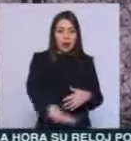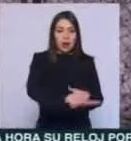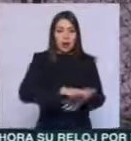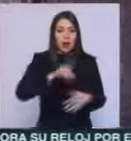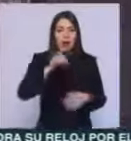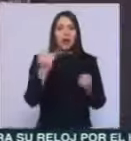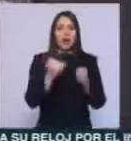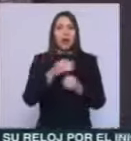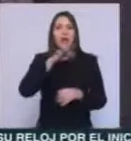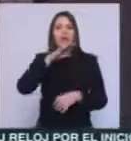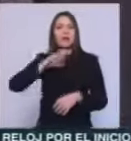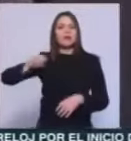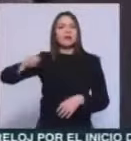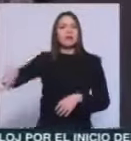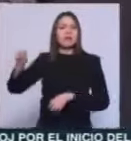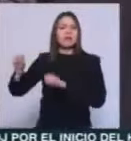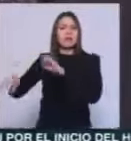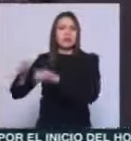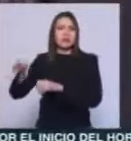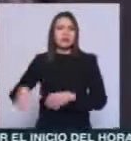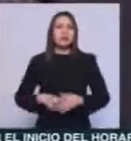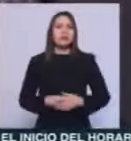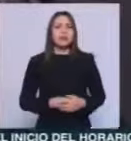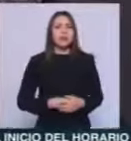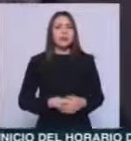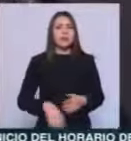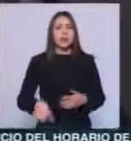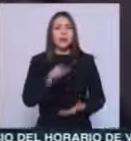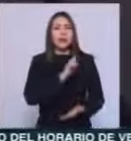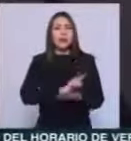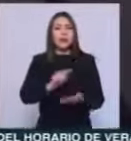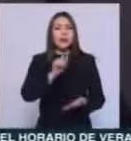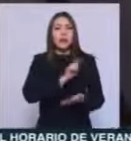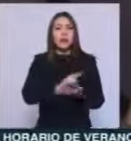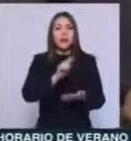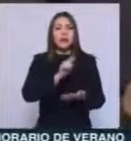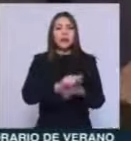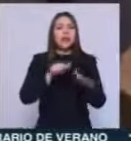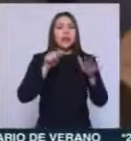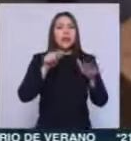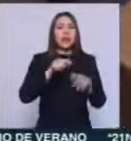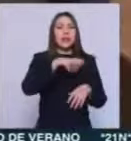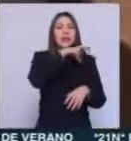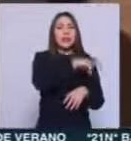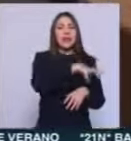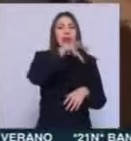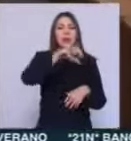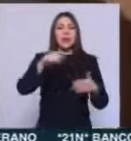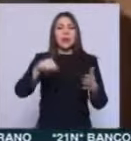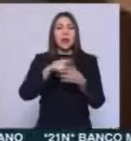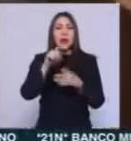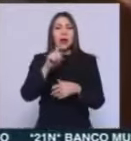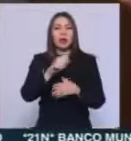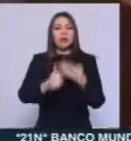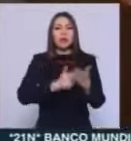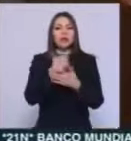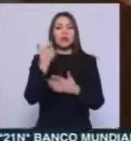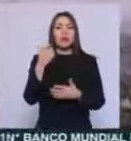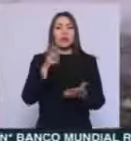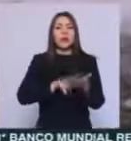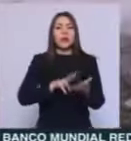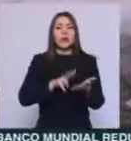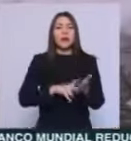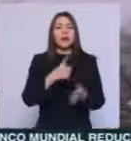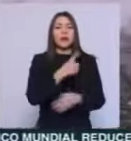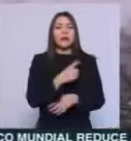hasta acá. Limpiar los 17 embalses de la ciudad le cuesta al gobierno capitalino 102 millones de pesos